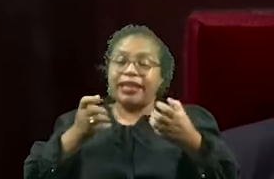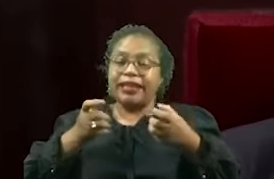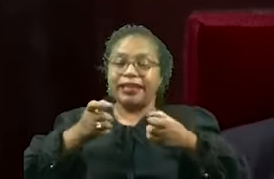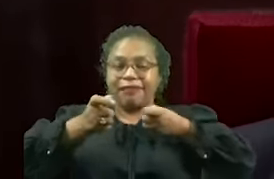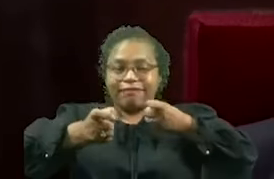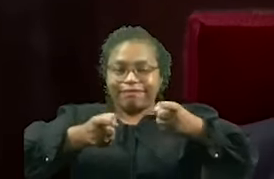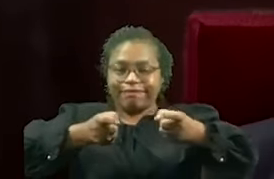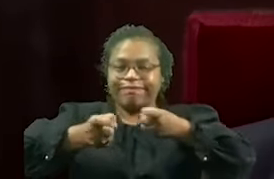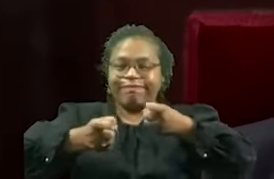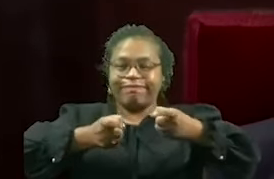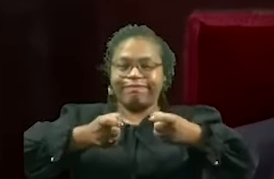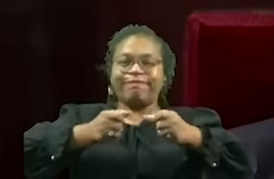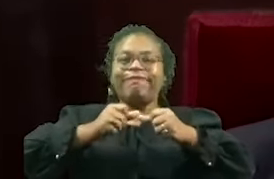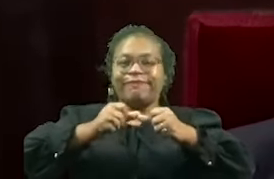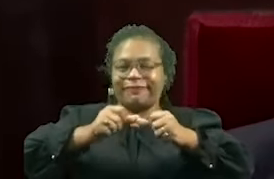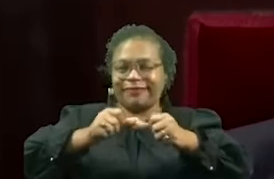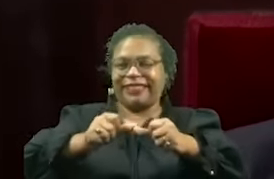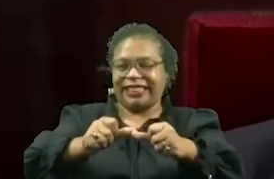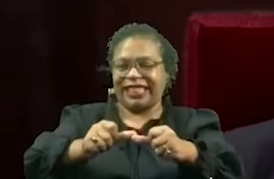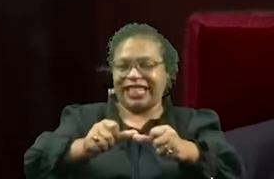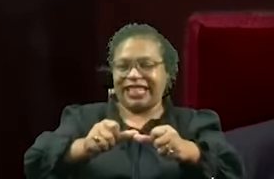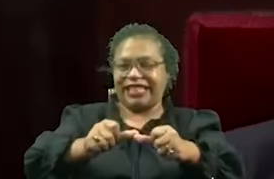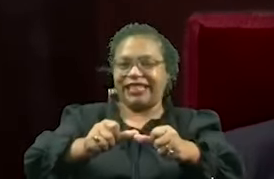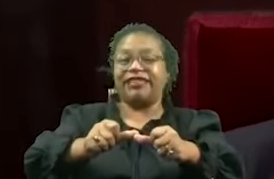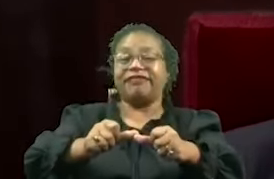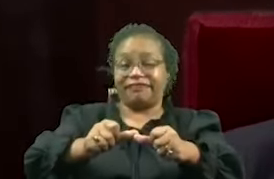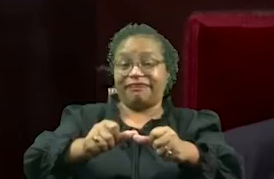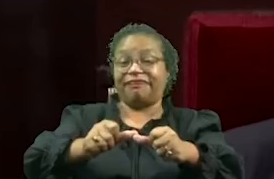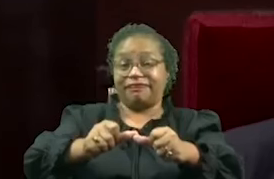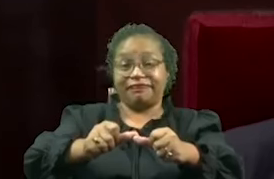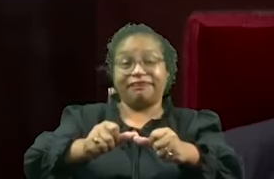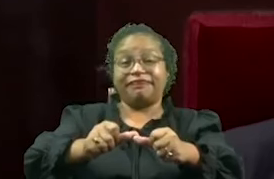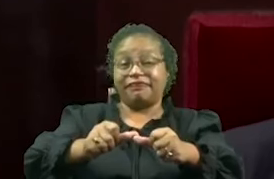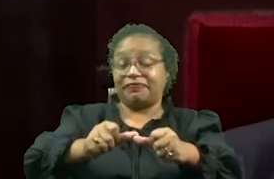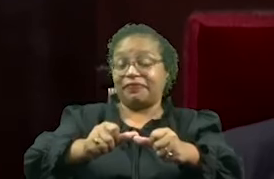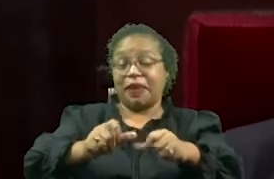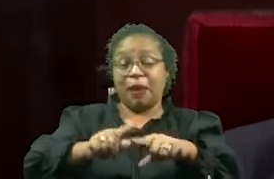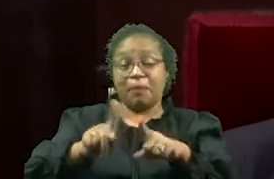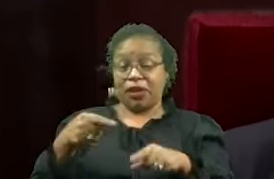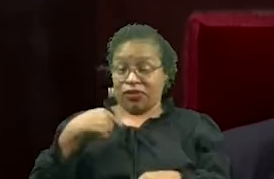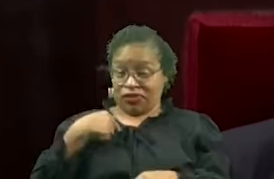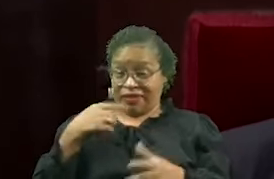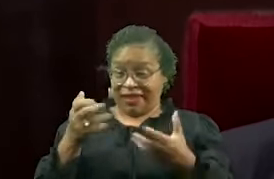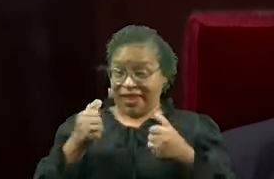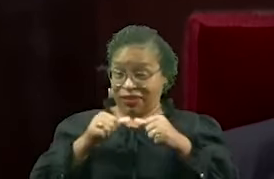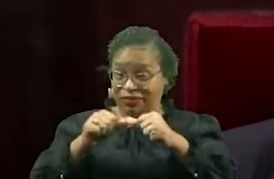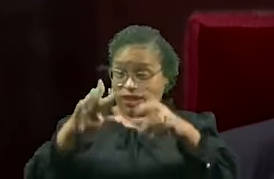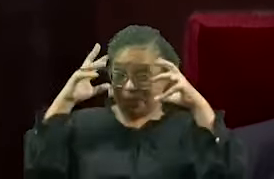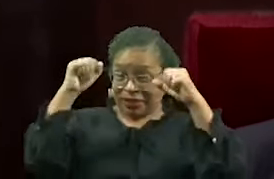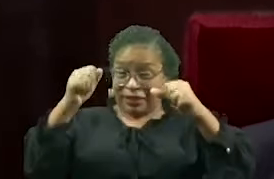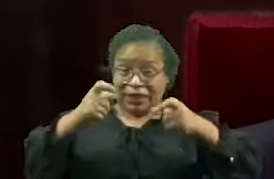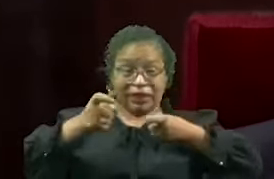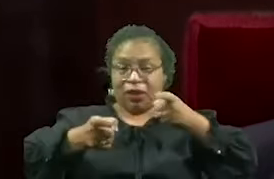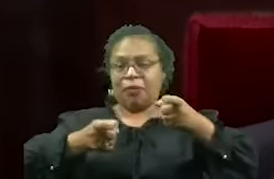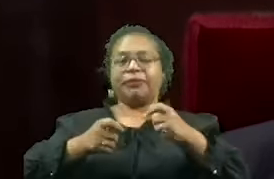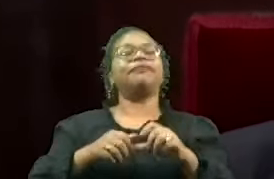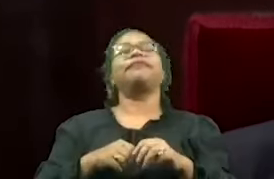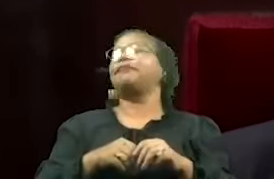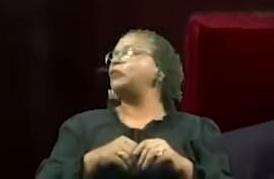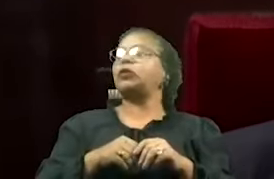maleficio de la llamada soledad del poder ese no es mi caso Yo creo que